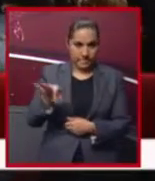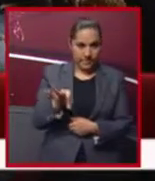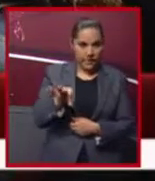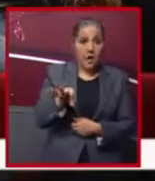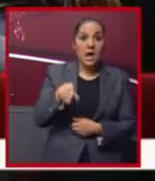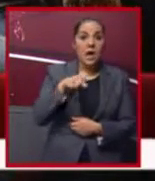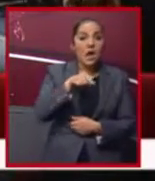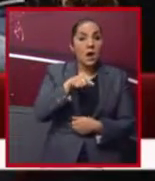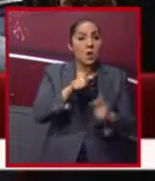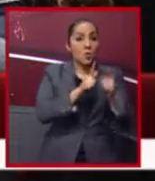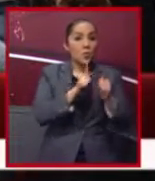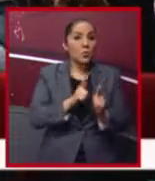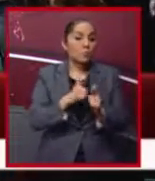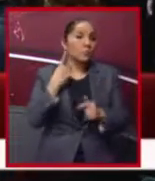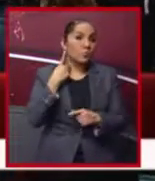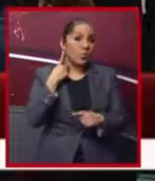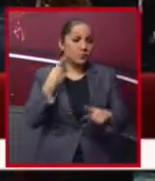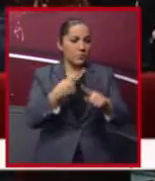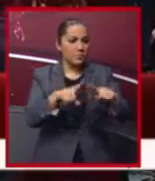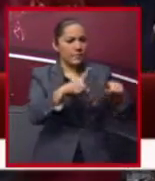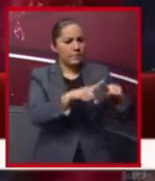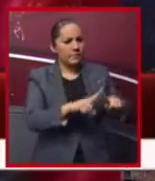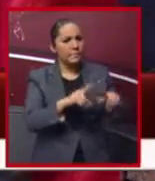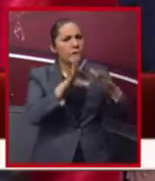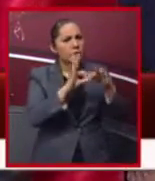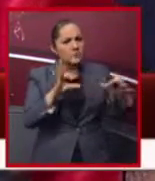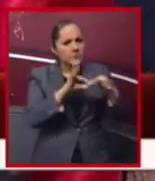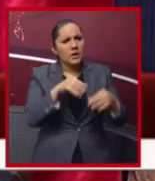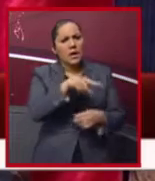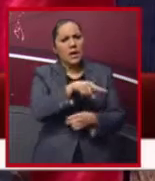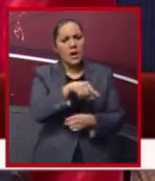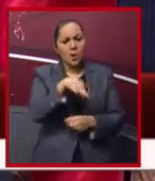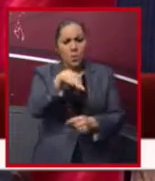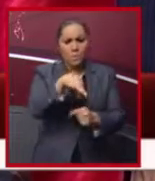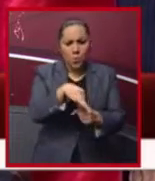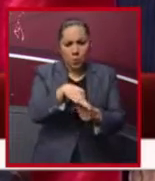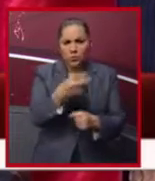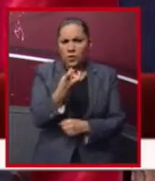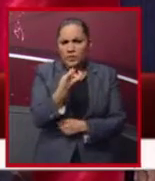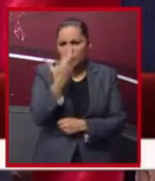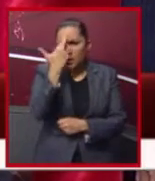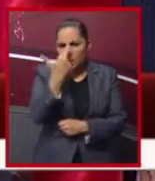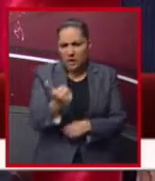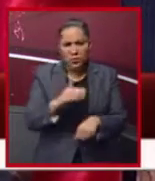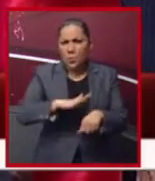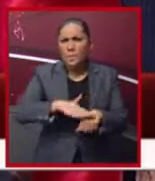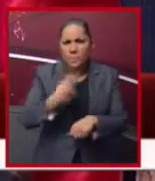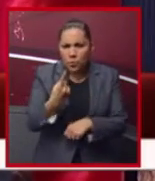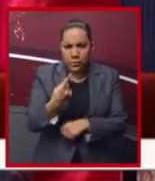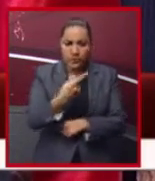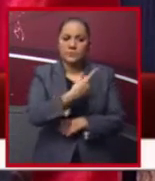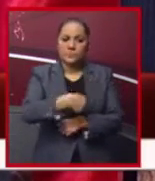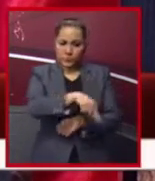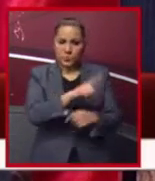grupos parlamentarios expresaron el sentido de su voto por las respectivas bancadas o grupos parlamentarios.